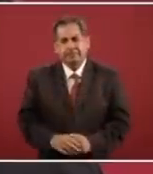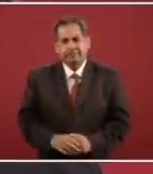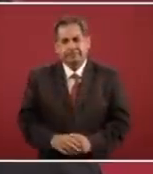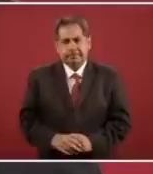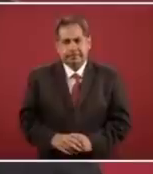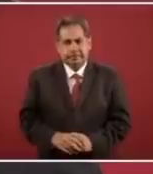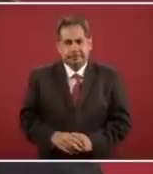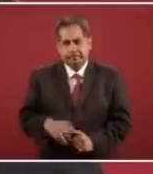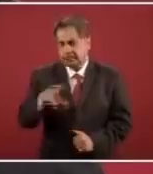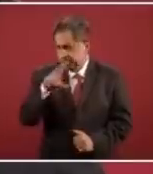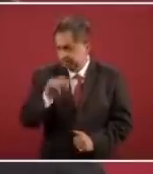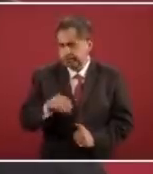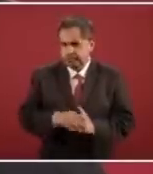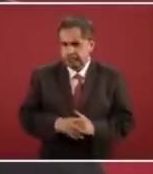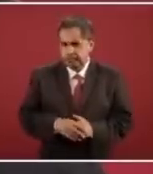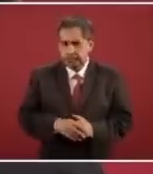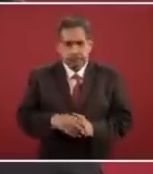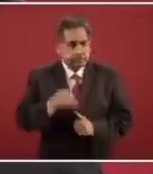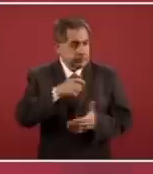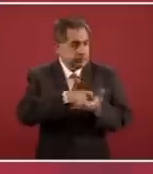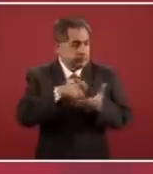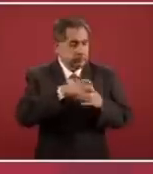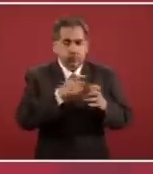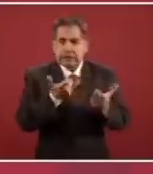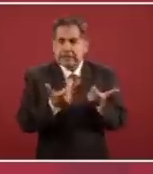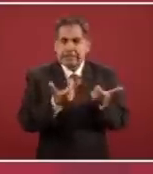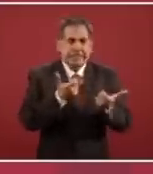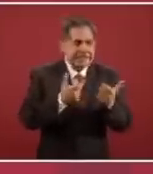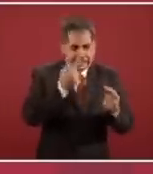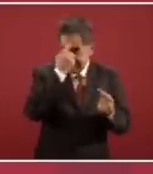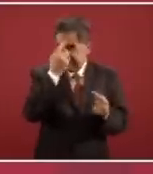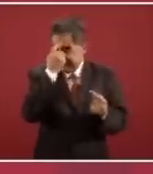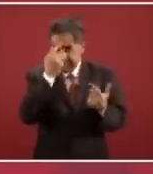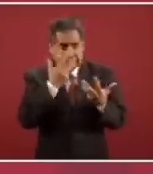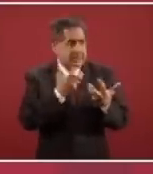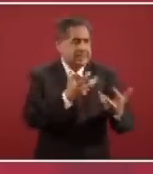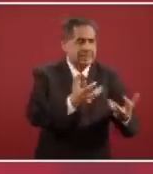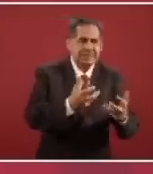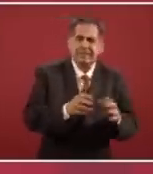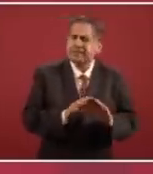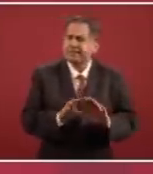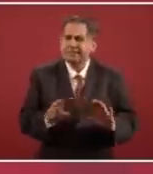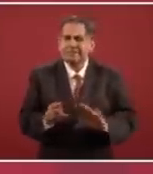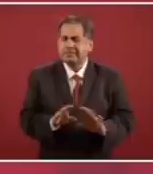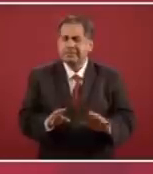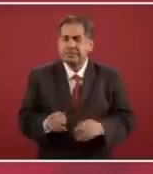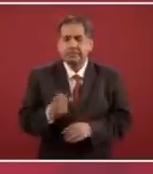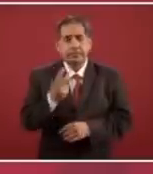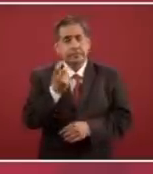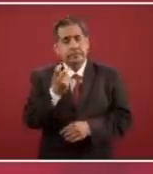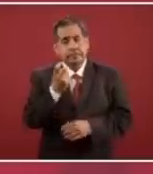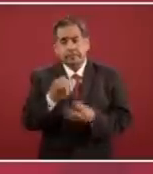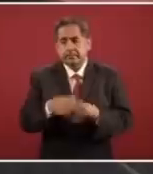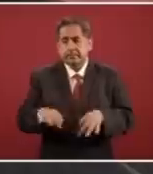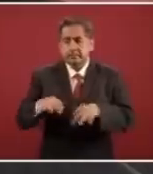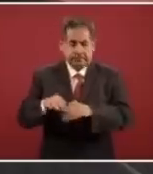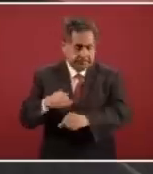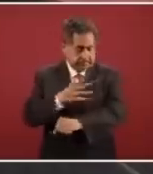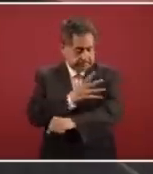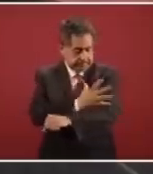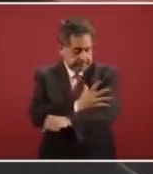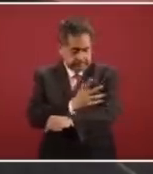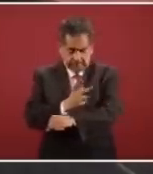No a lo material, o sea. Por eso es tan importante la honestidad,